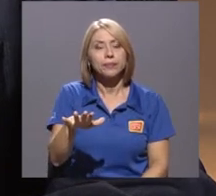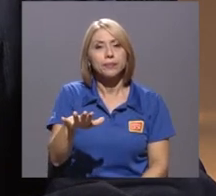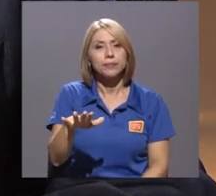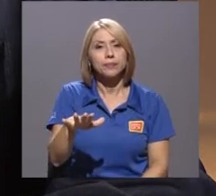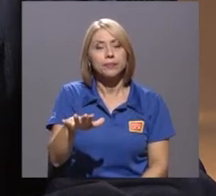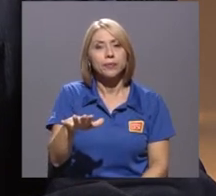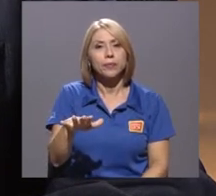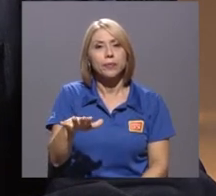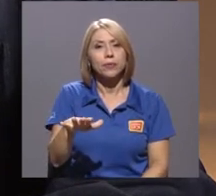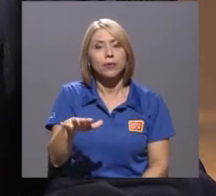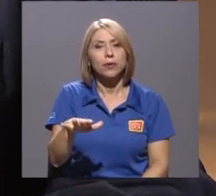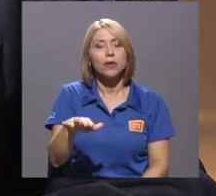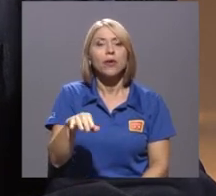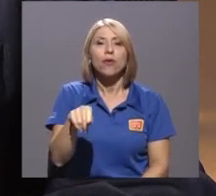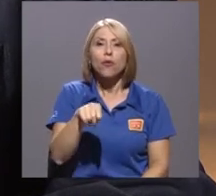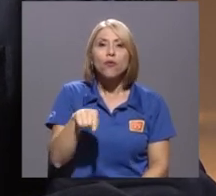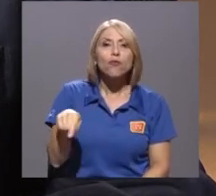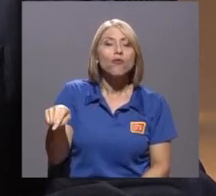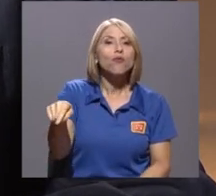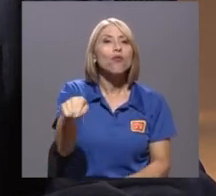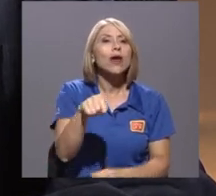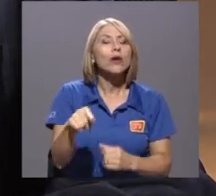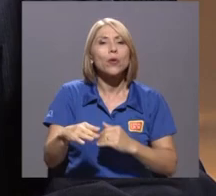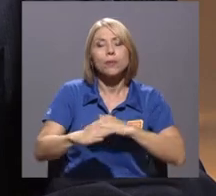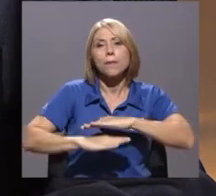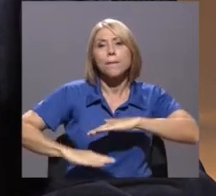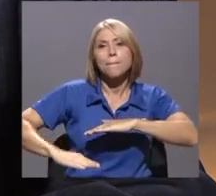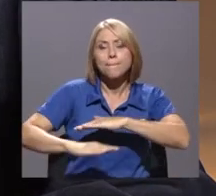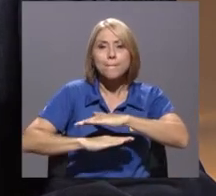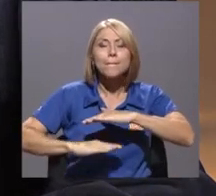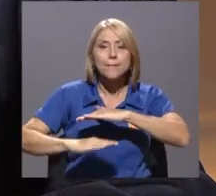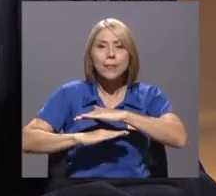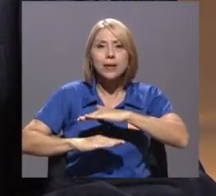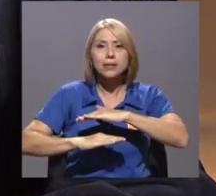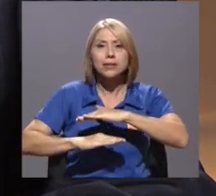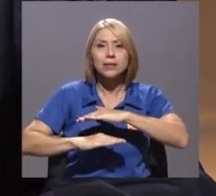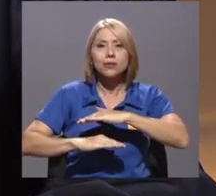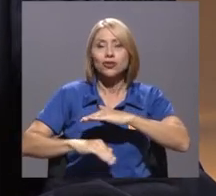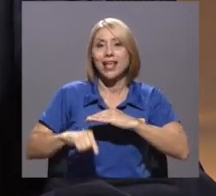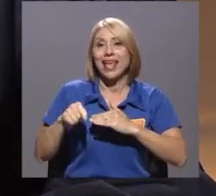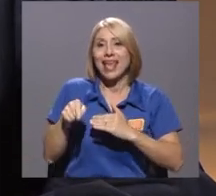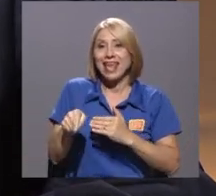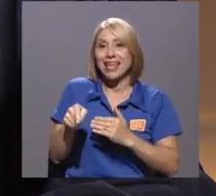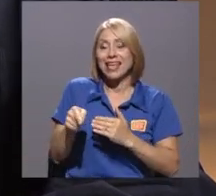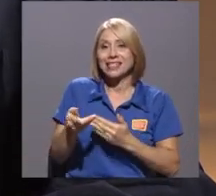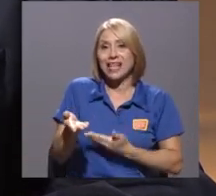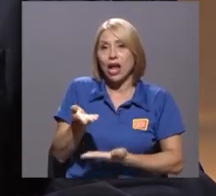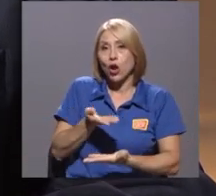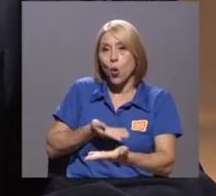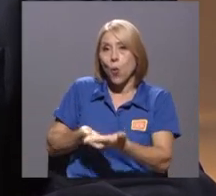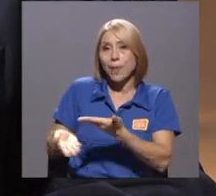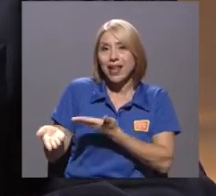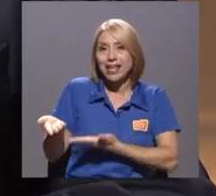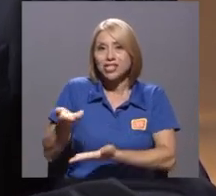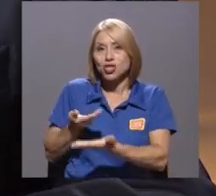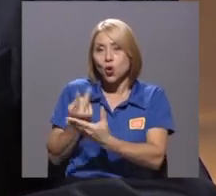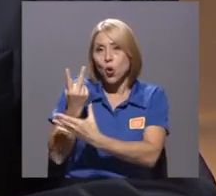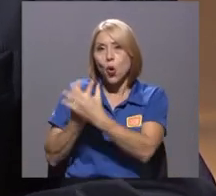fueron guardados sobre esta compilación constatación